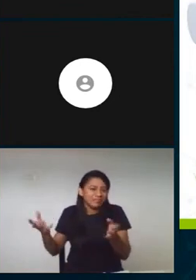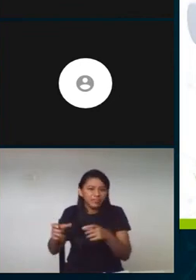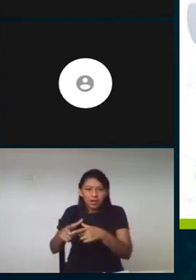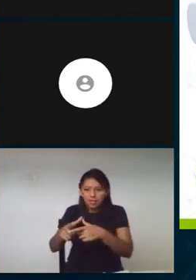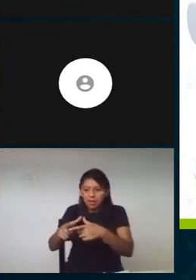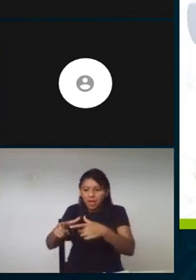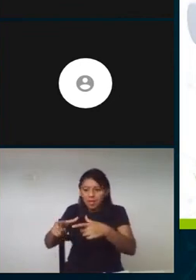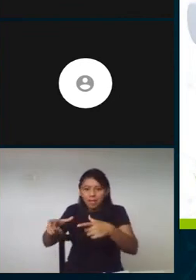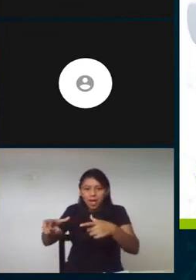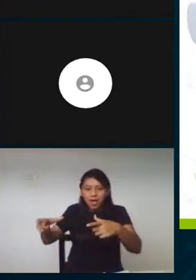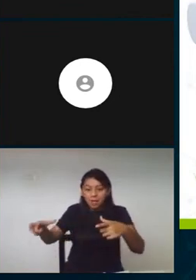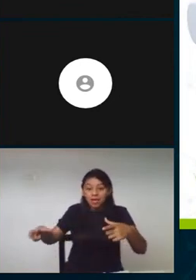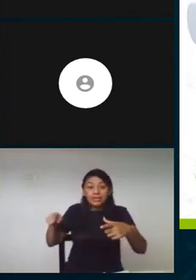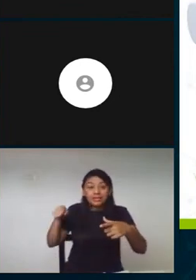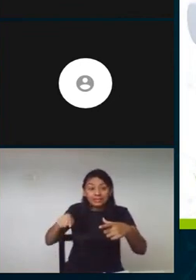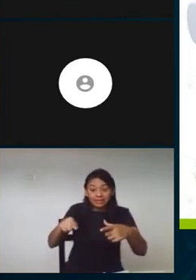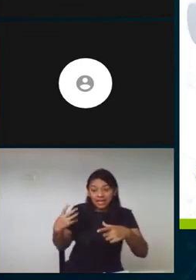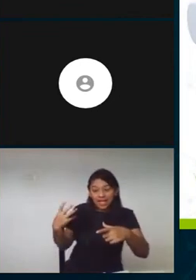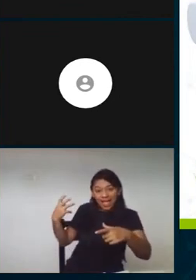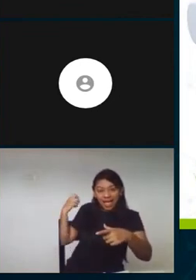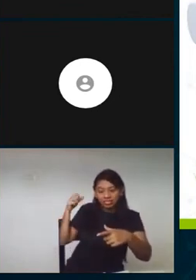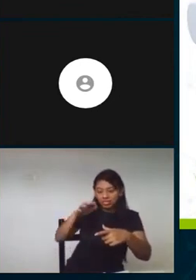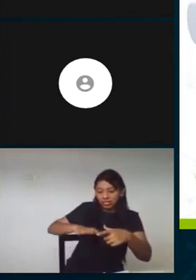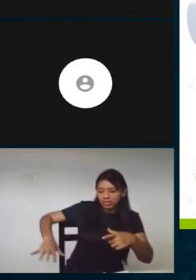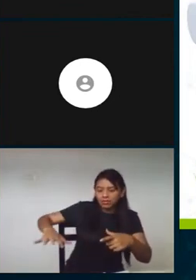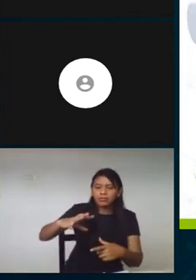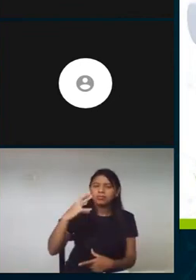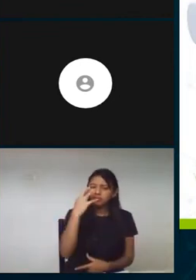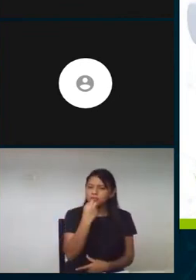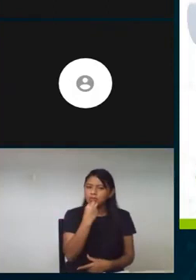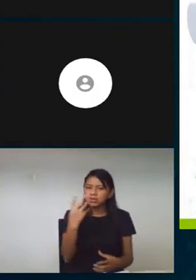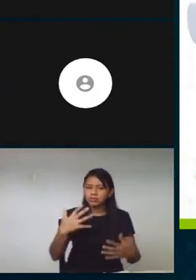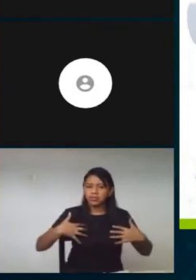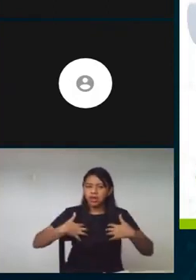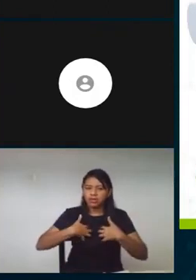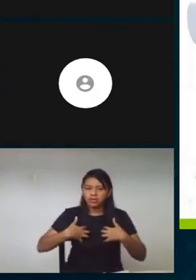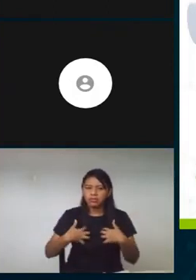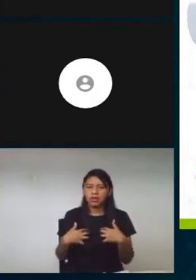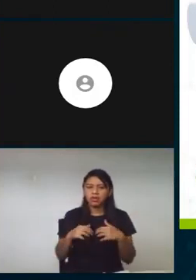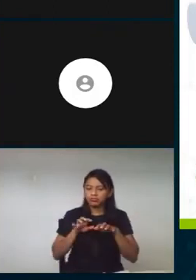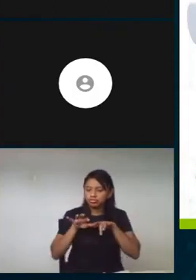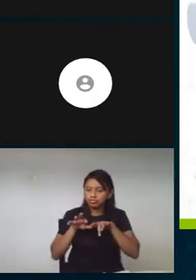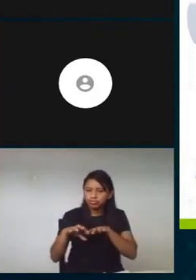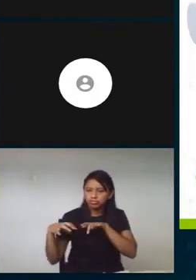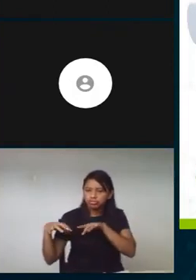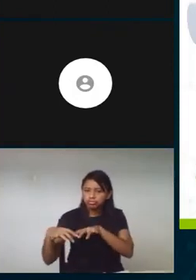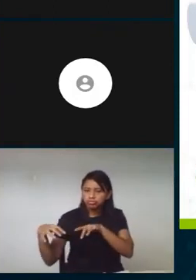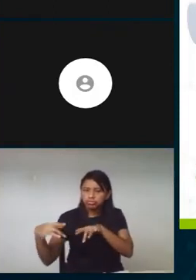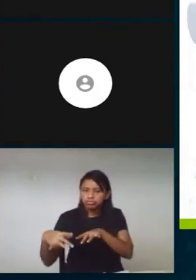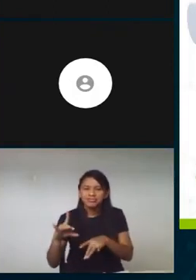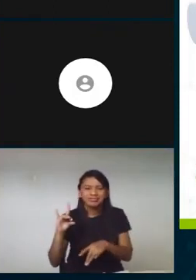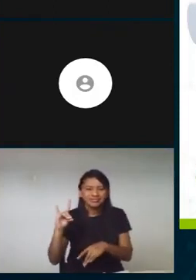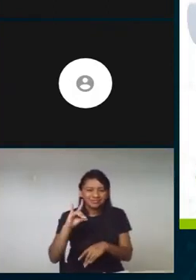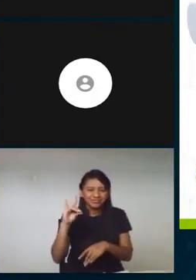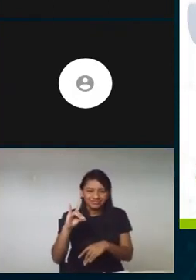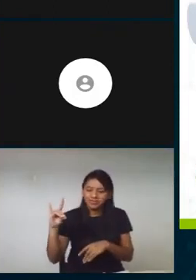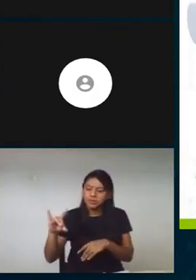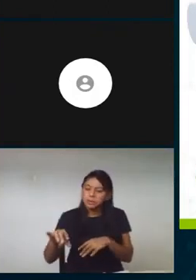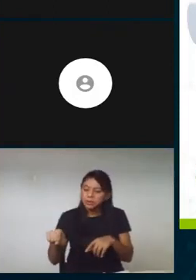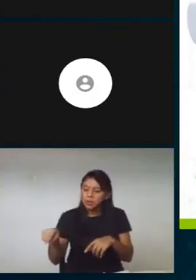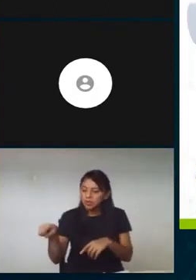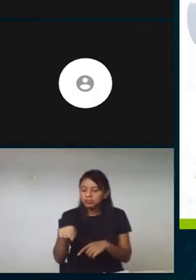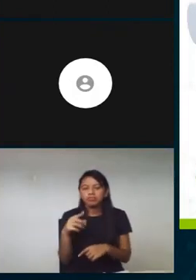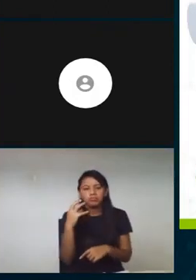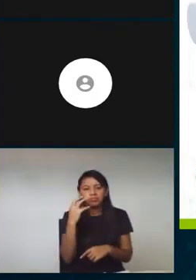de esos animalitos lindos, de esos lugares que deberían de ser un santuario para ellos, ¿cierto? Eso porque no le estamos dando